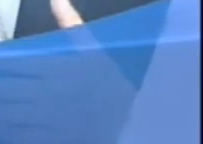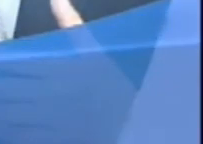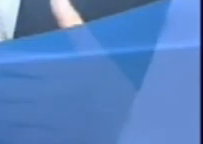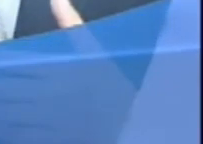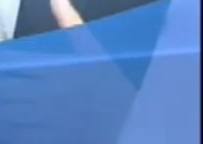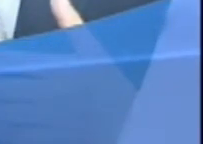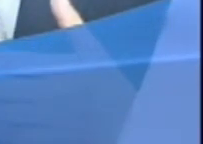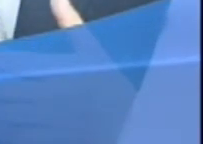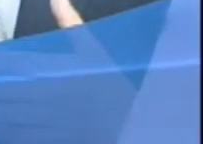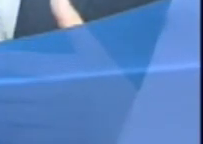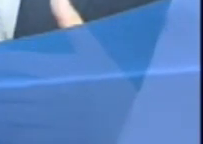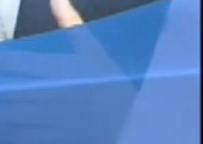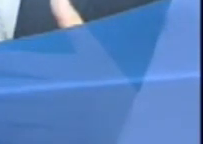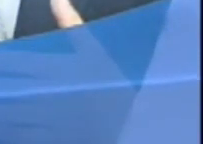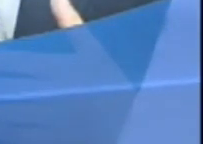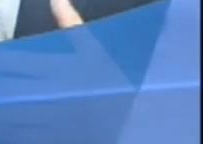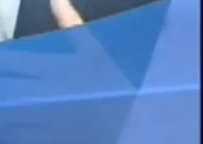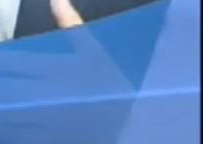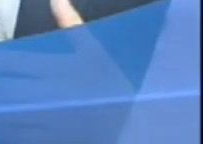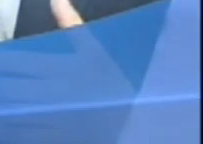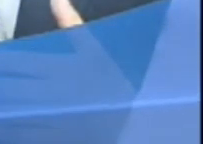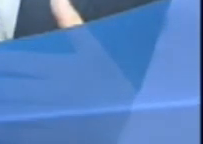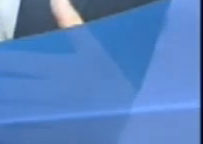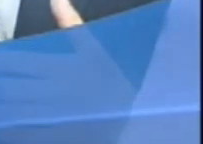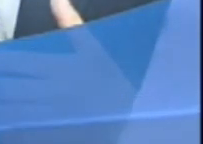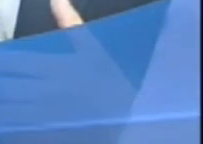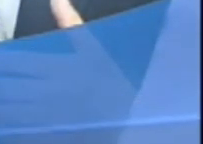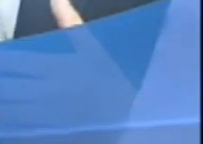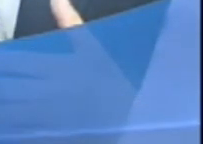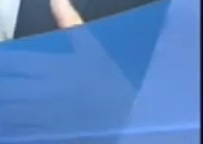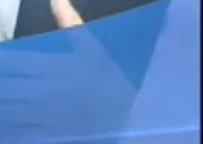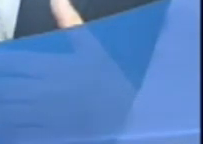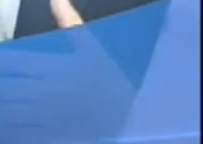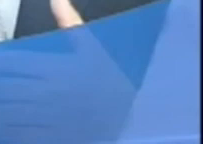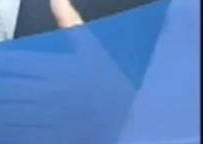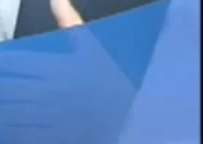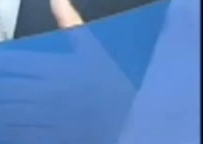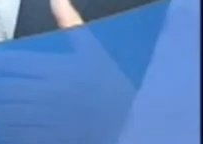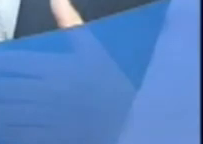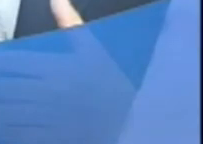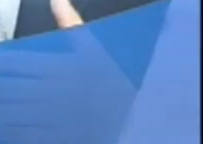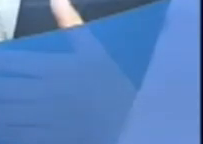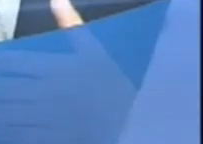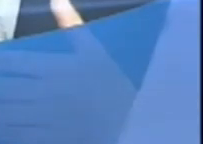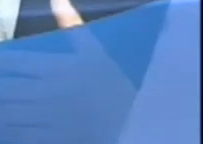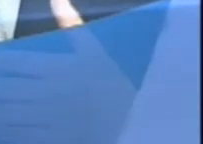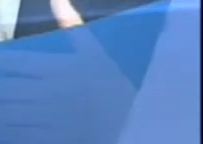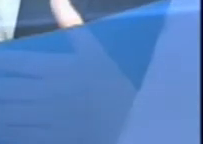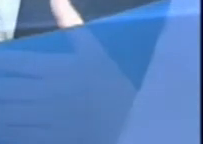entrevista al vicepresidente constitucional de la república jorge glas espinel